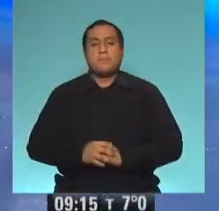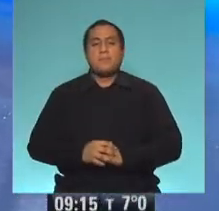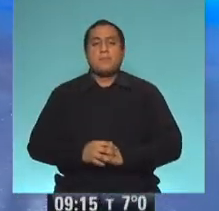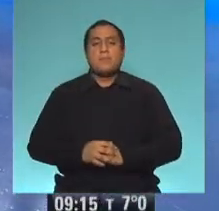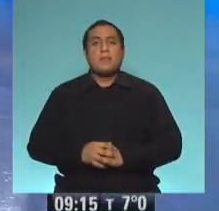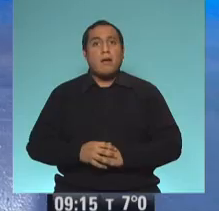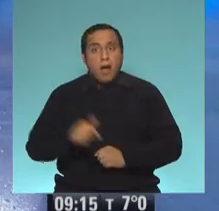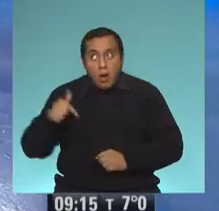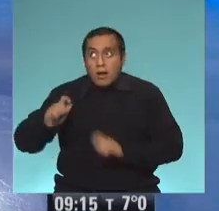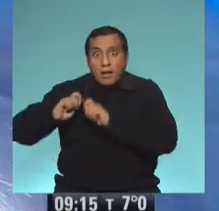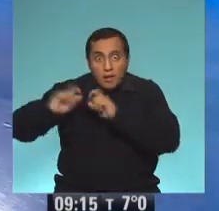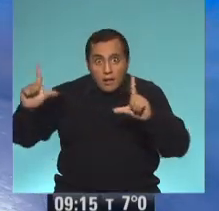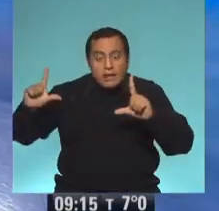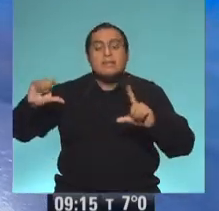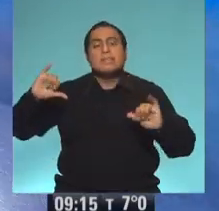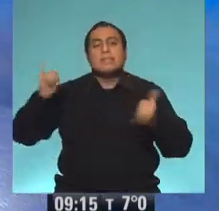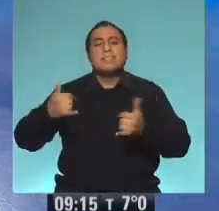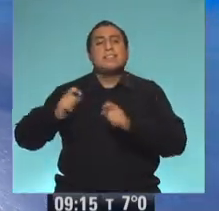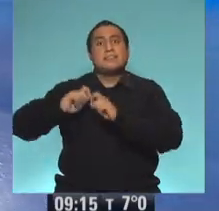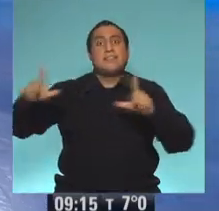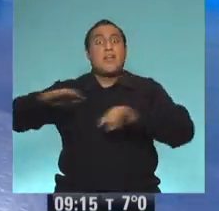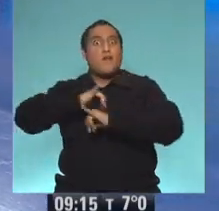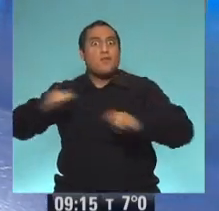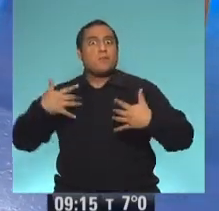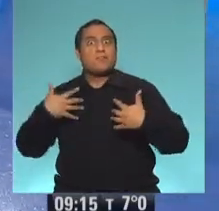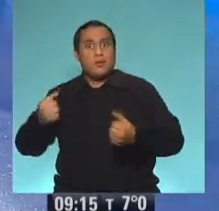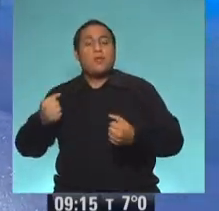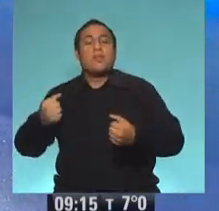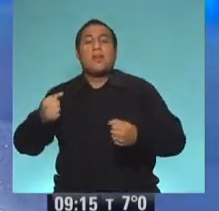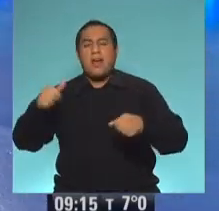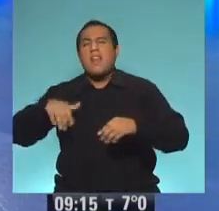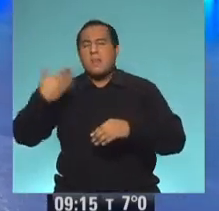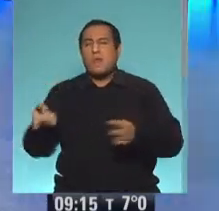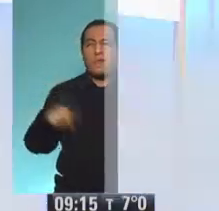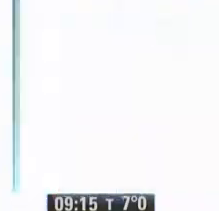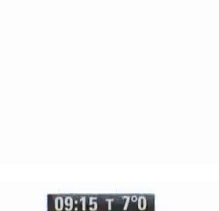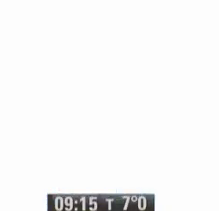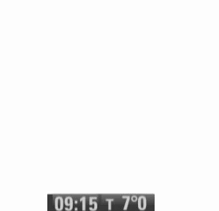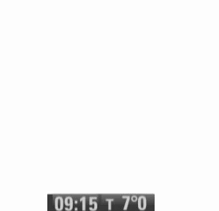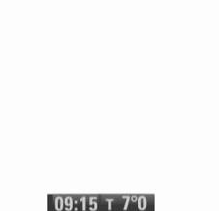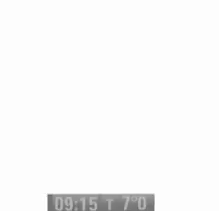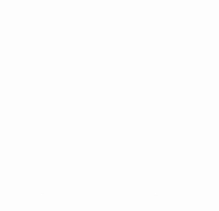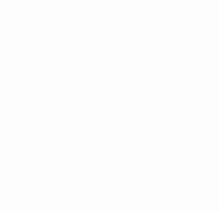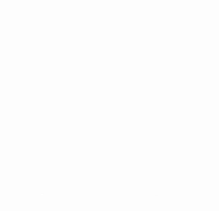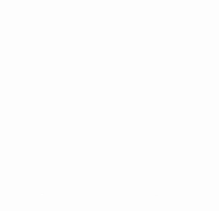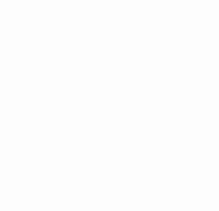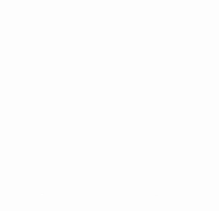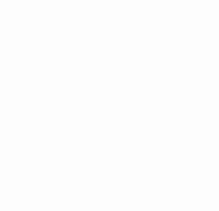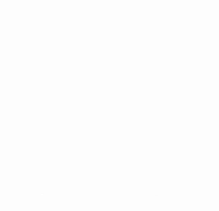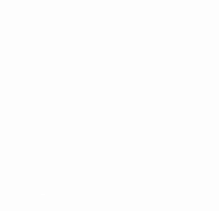No me digas que viene el informe. Sí, viene el informe. Te dije que no me lo digas, pero viene el informe y volvemos. Quédense ahí. No se vayan.